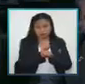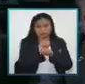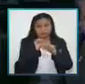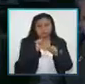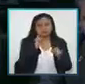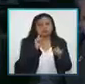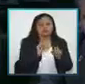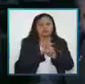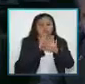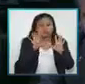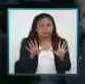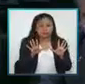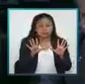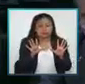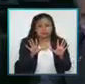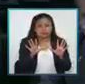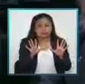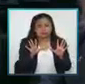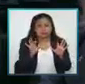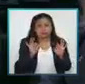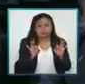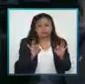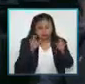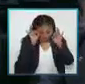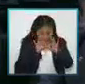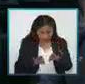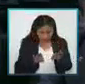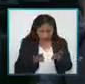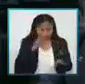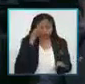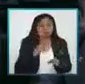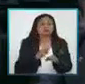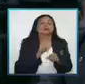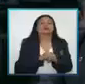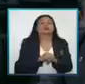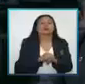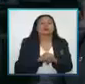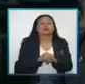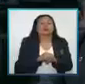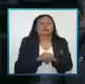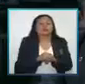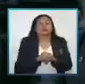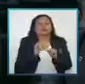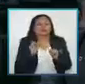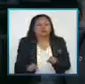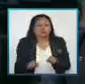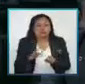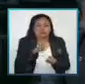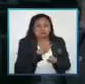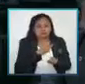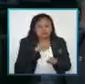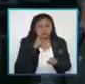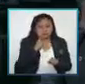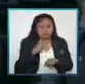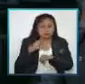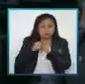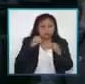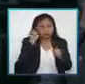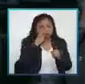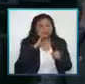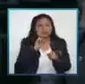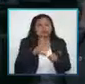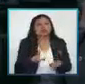con transparencia, de tal manera, reitero, que podamos tener un fiscal o